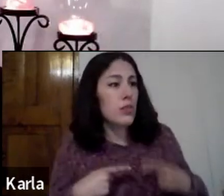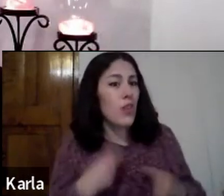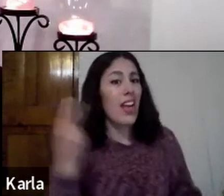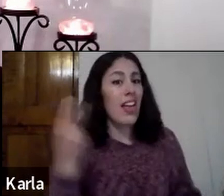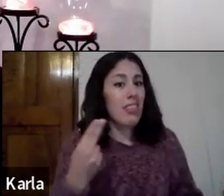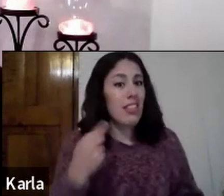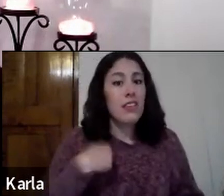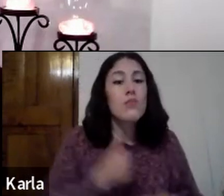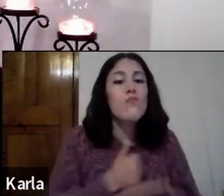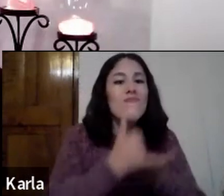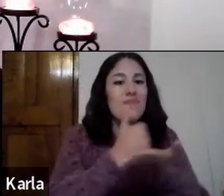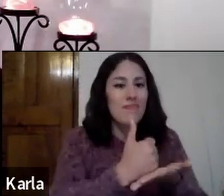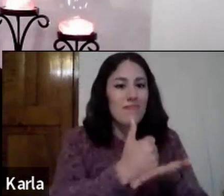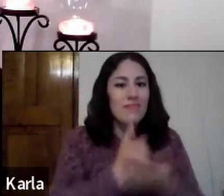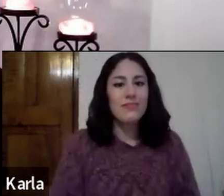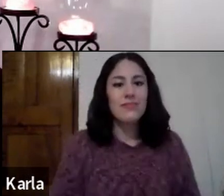primera